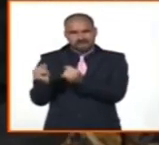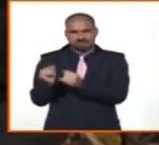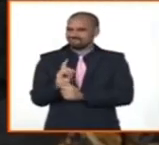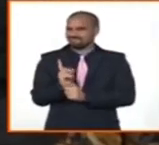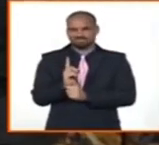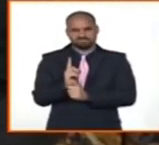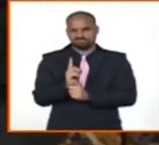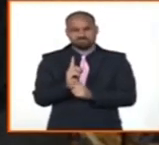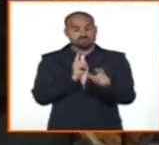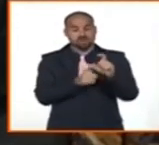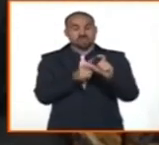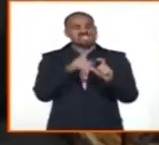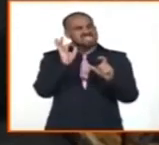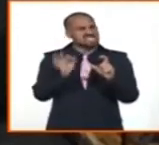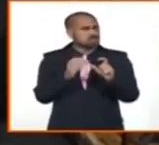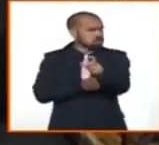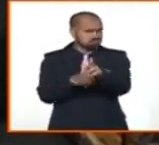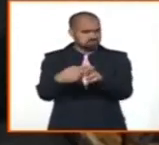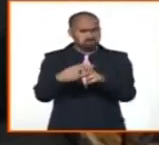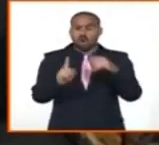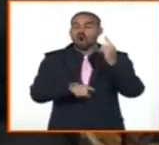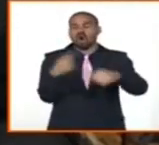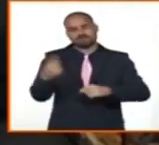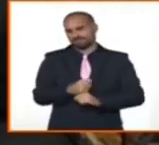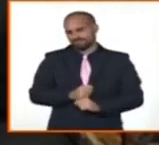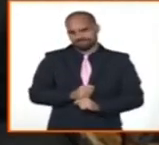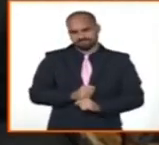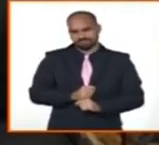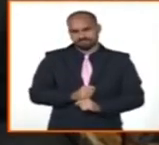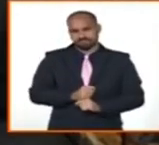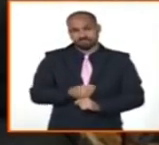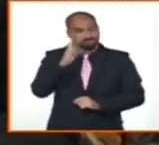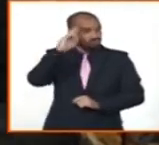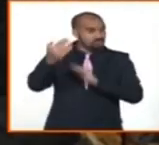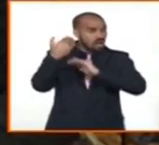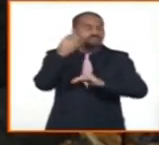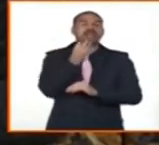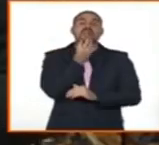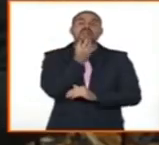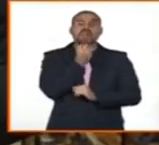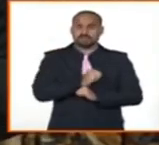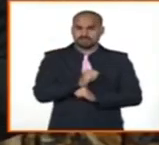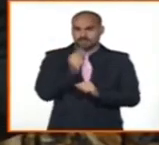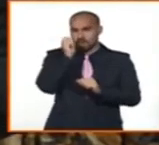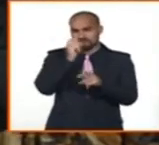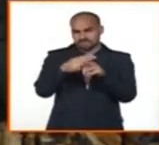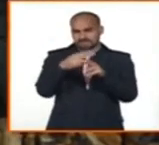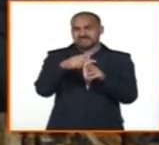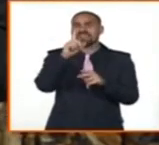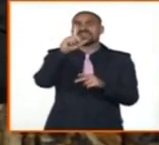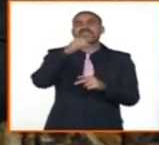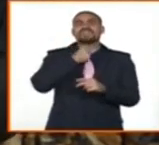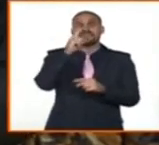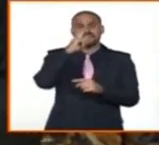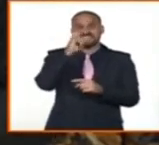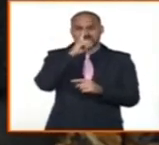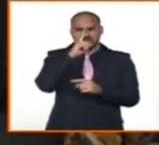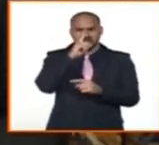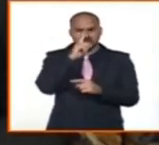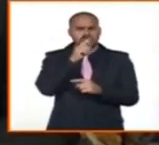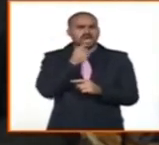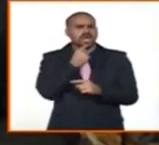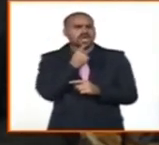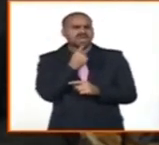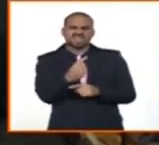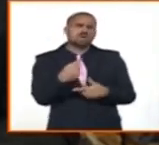vamos a la evolución de las ideas del marxismo en Lenin, porque Lenin precisamente uno de sus grandes aportes que